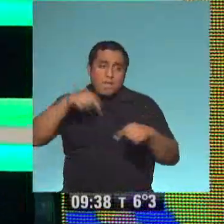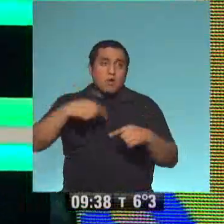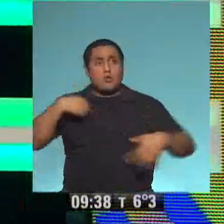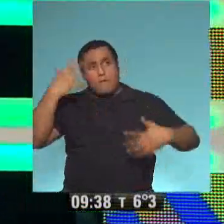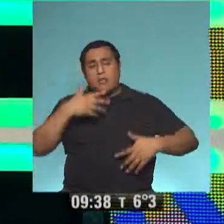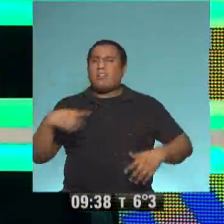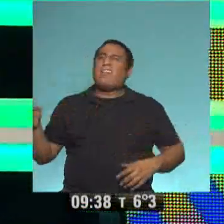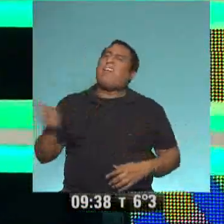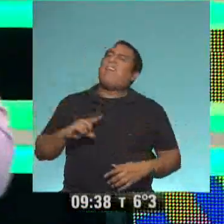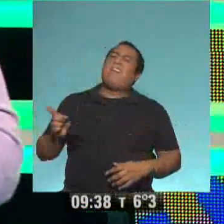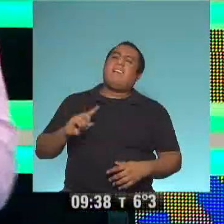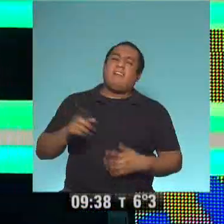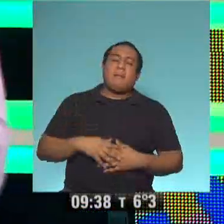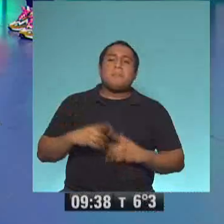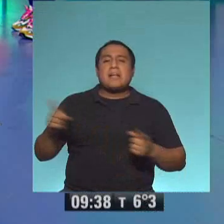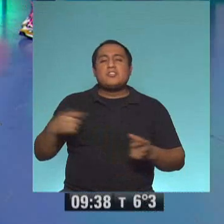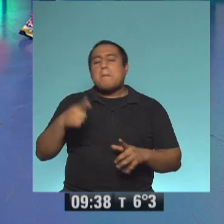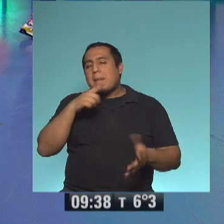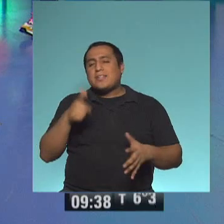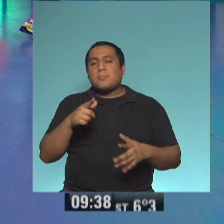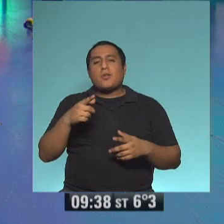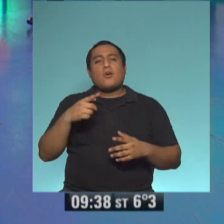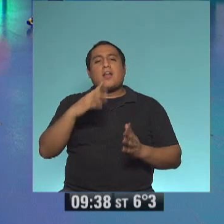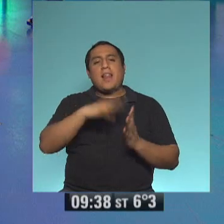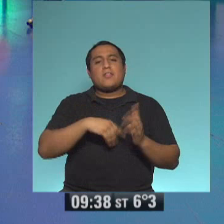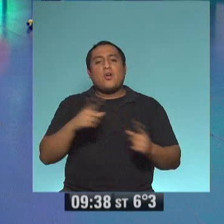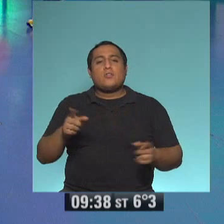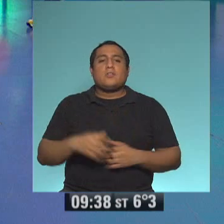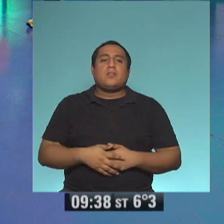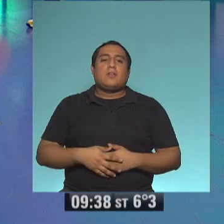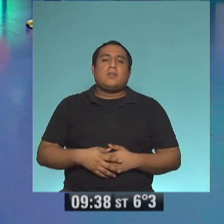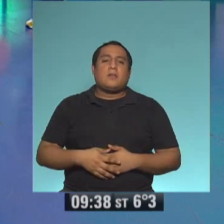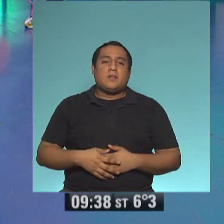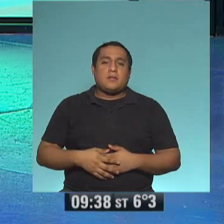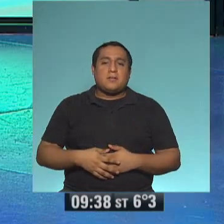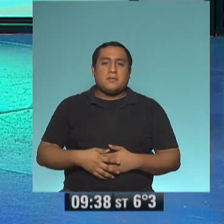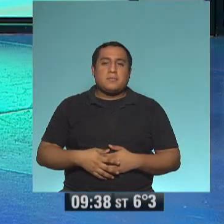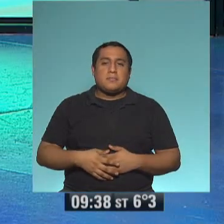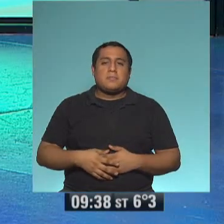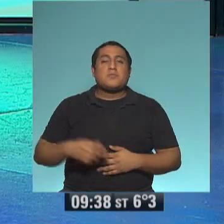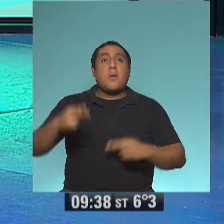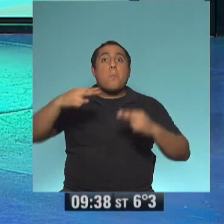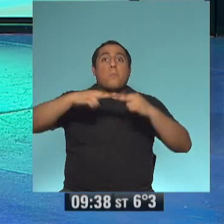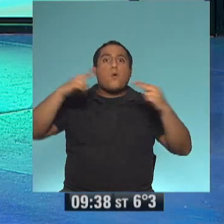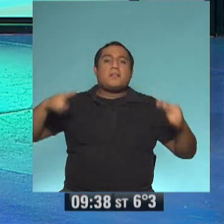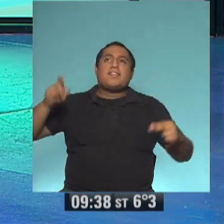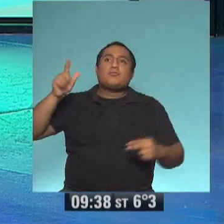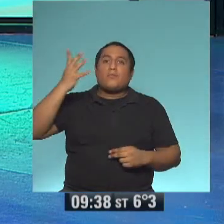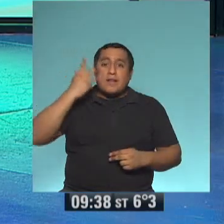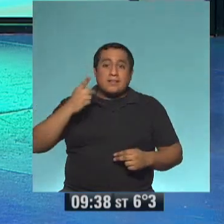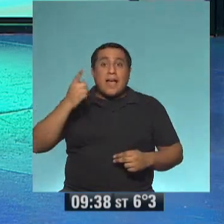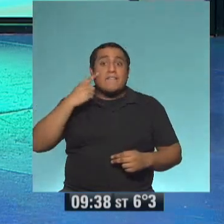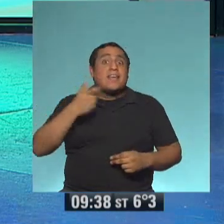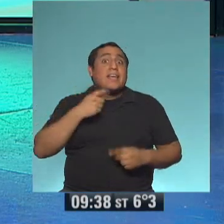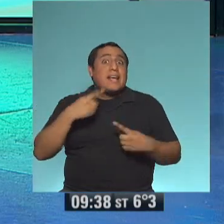Ernesto. Tampoco. ¿Cuál era? La melodía es la misma, pero sí. Es otra la letra. Es la del puente de Aviñón. La nombraste antes en Francia. ¿Quieren escucharla? Dale,